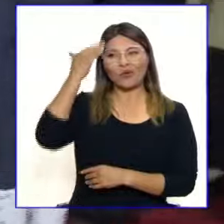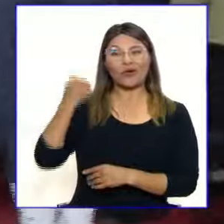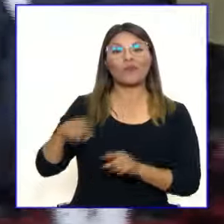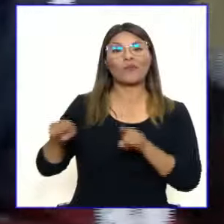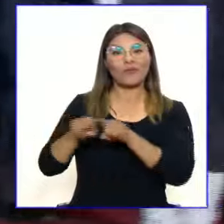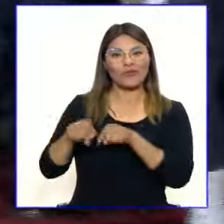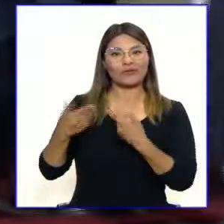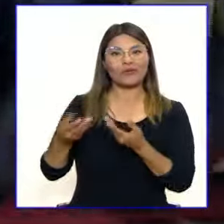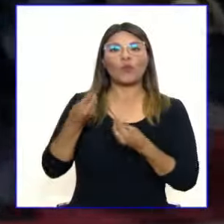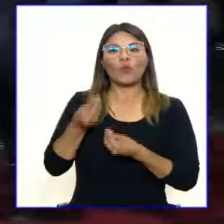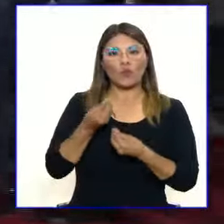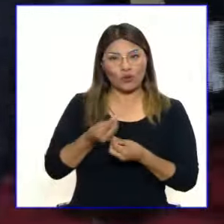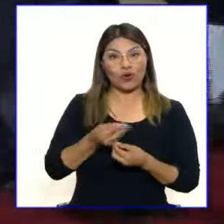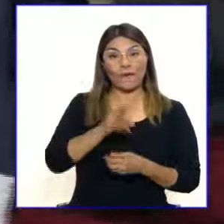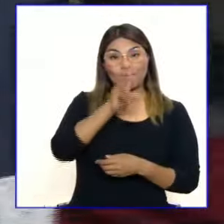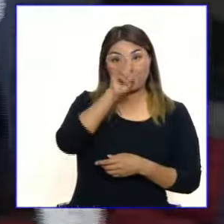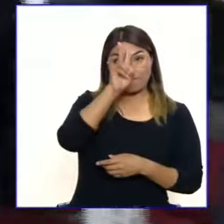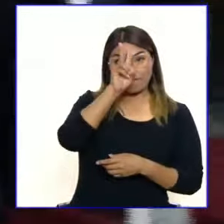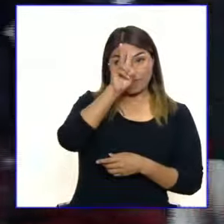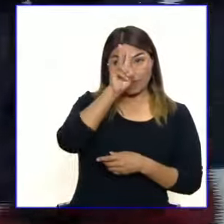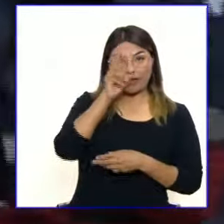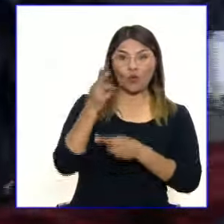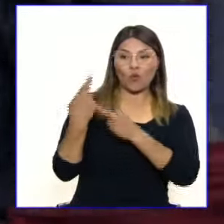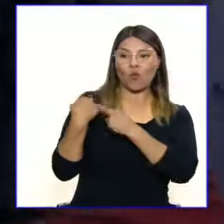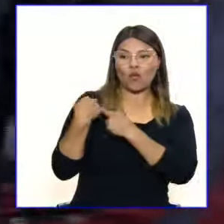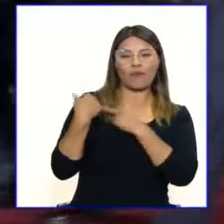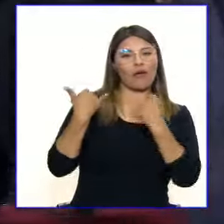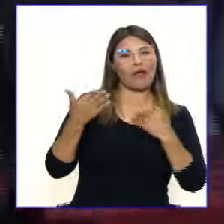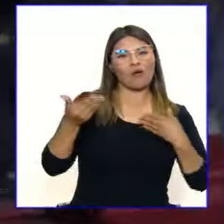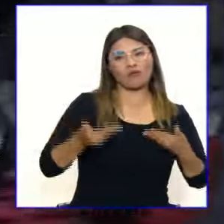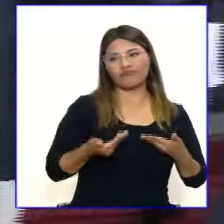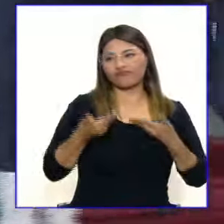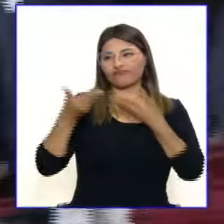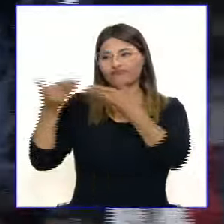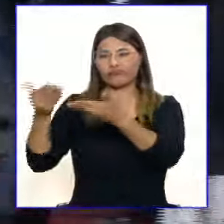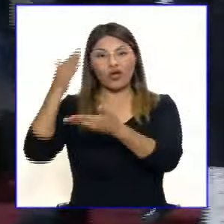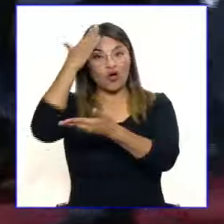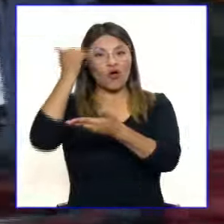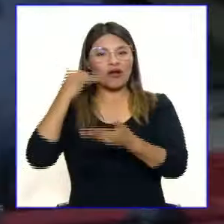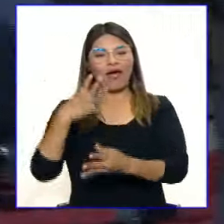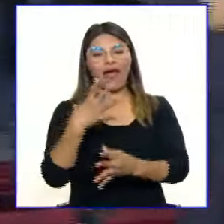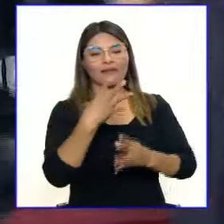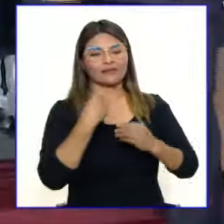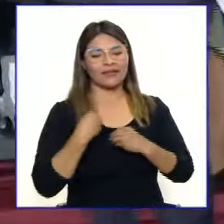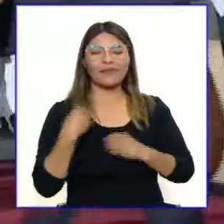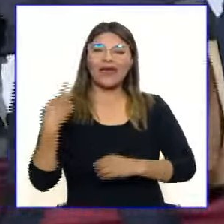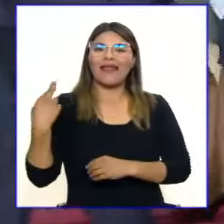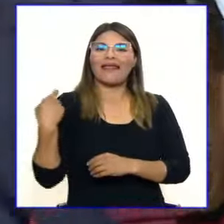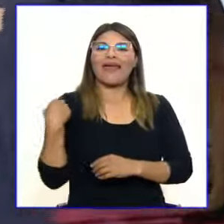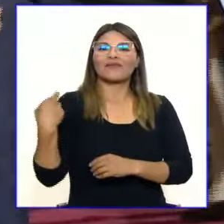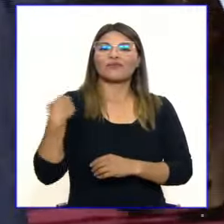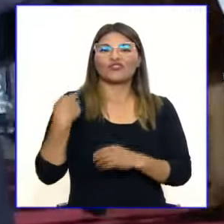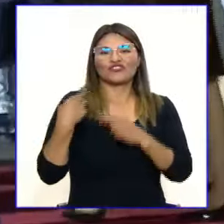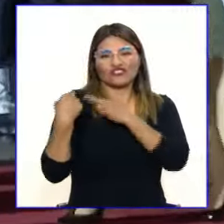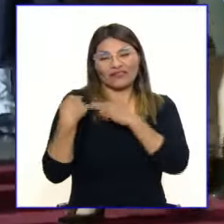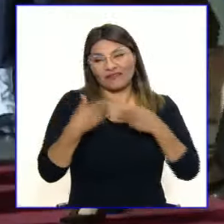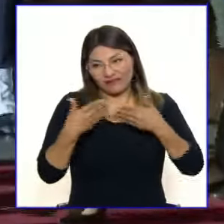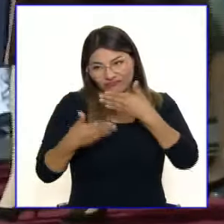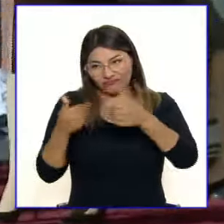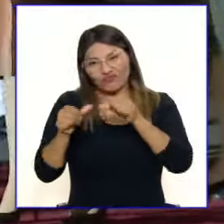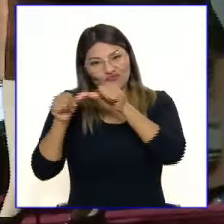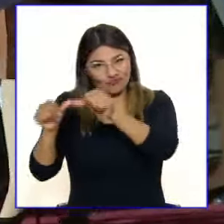porque releva a Perú y que va a significar pues la continuación de